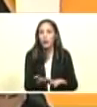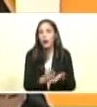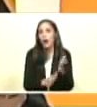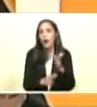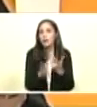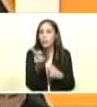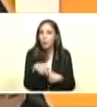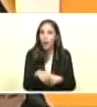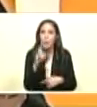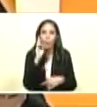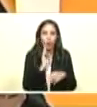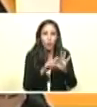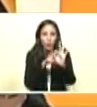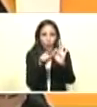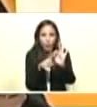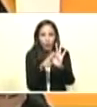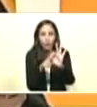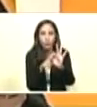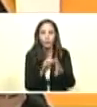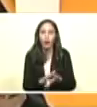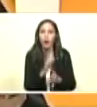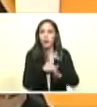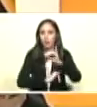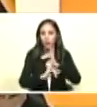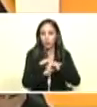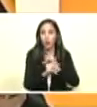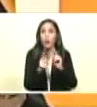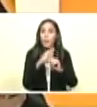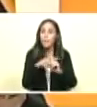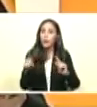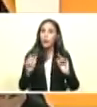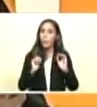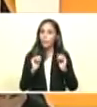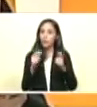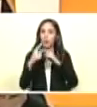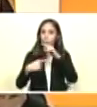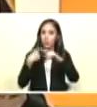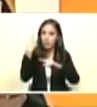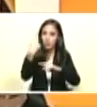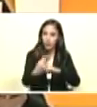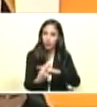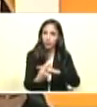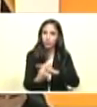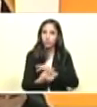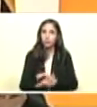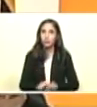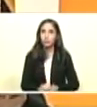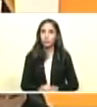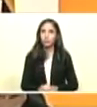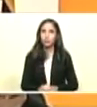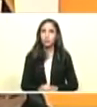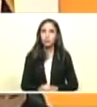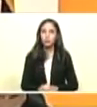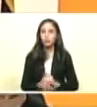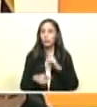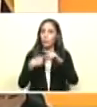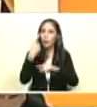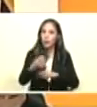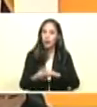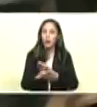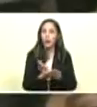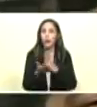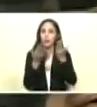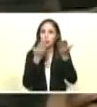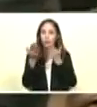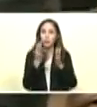internacional, y a partir de mañana, en el plan revitalizado de servicios de prestación de